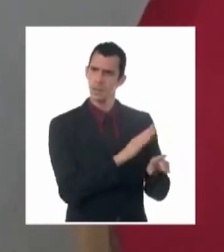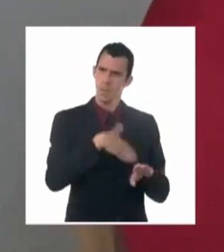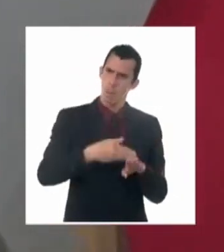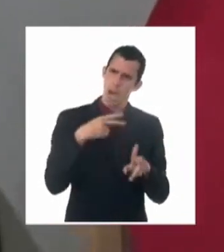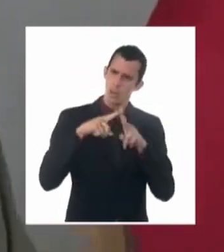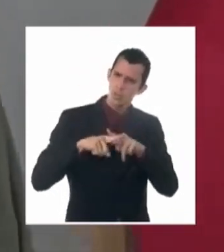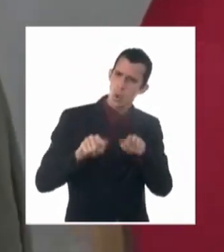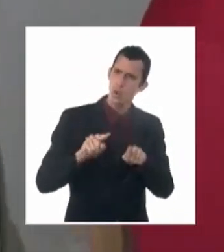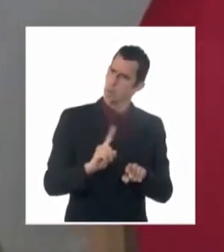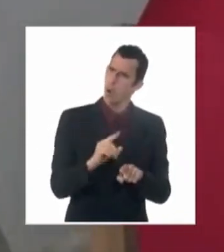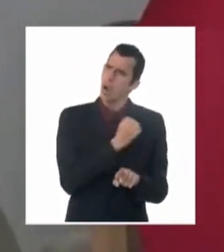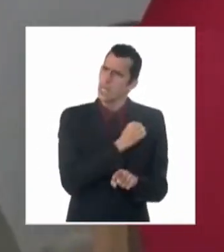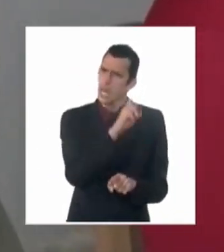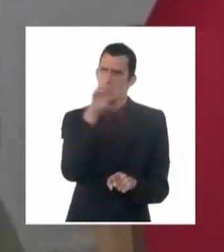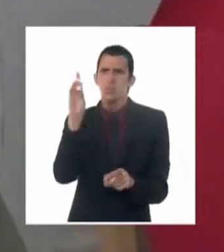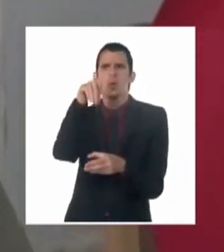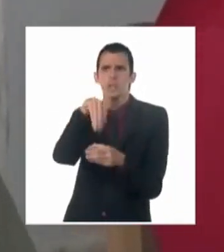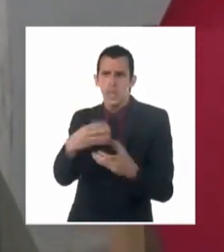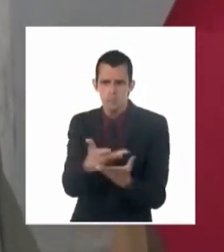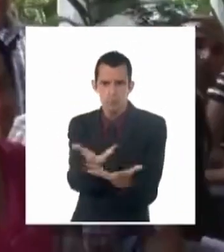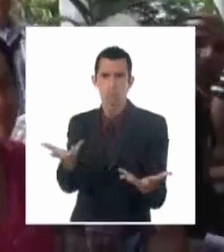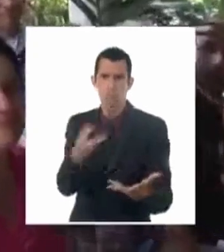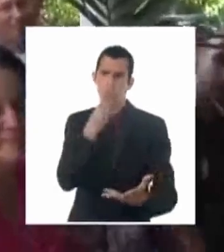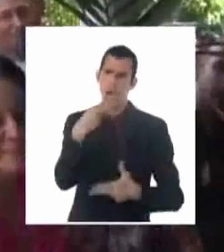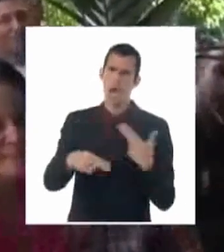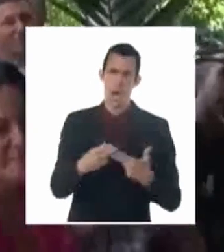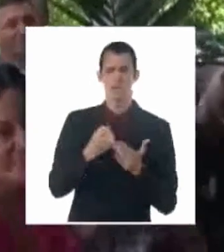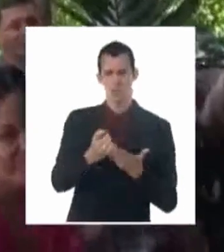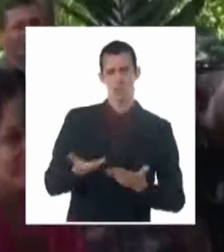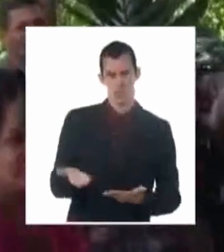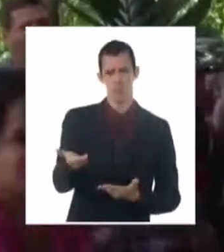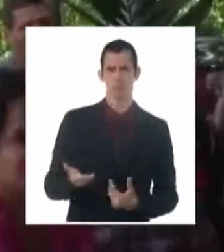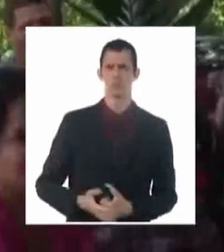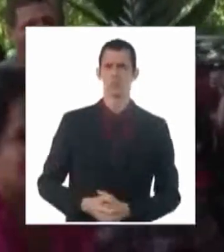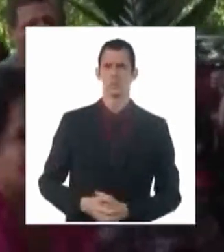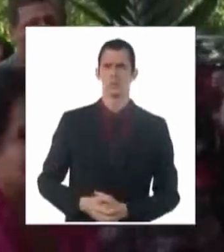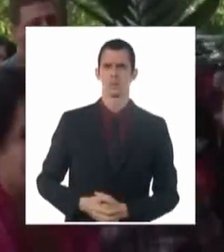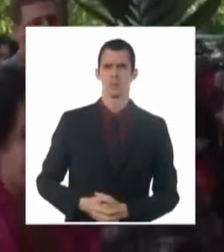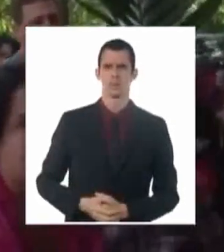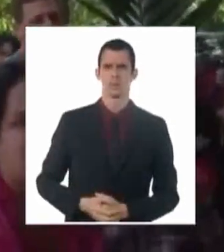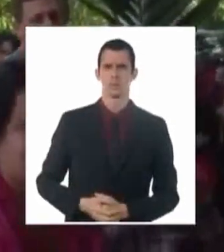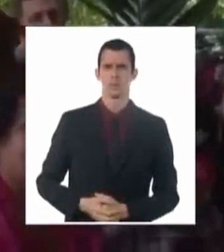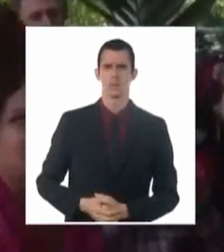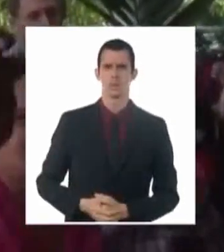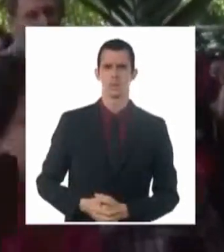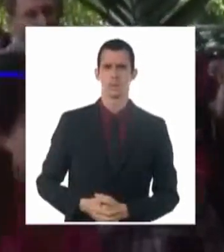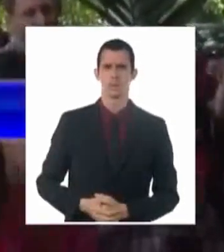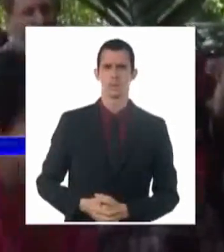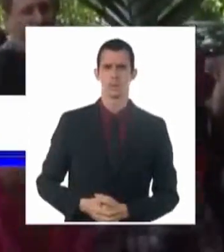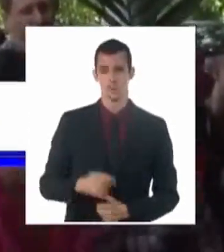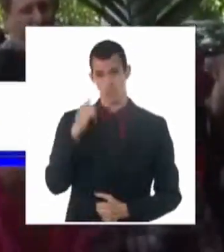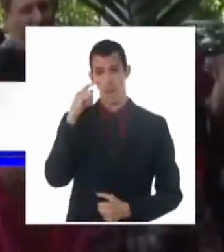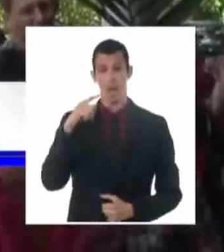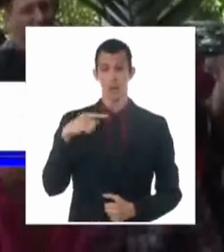gran compromiso que tenemos nosotros para juntos seguir adelante. Ustedes están ahí porque nosotros, el pueblo humilde, los puso en ese